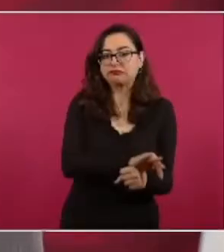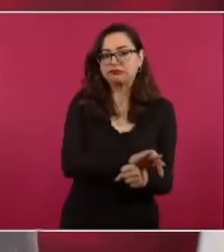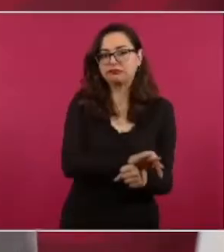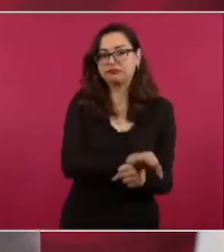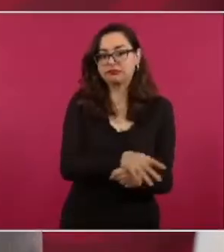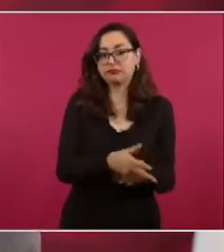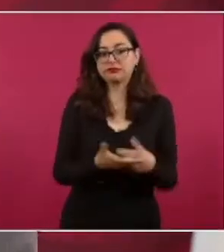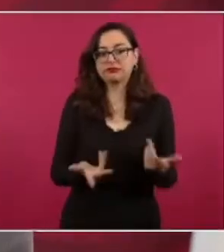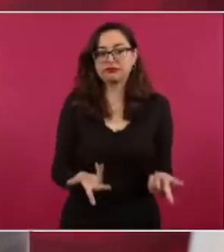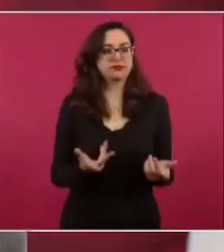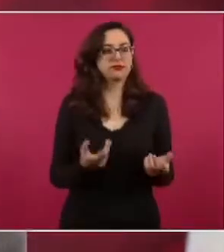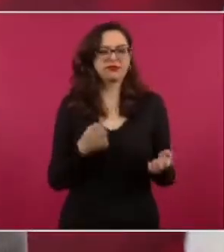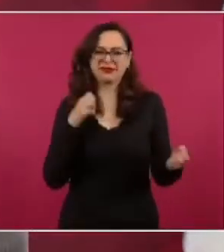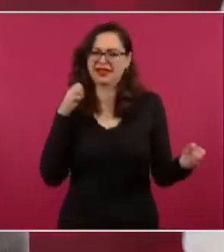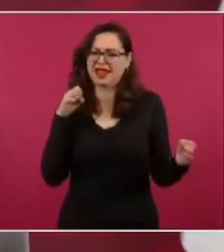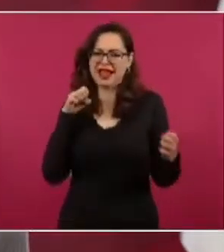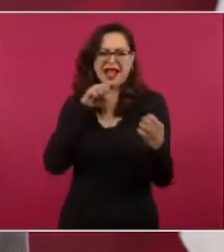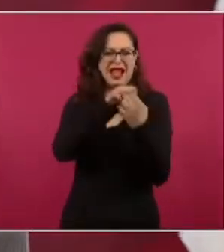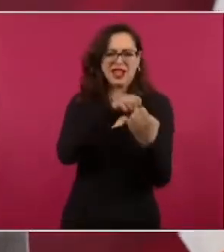todo ese engaño,